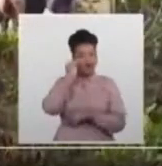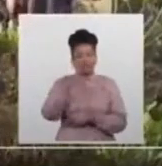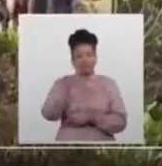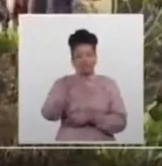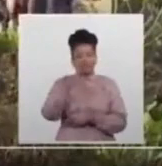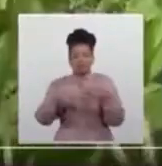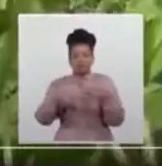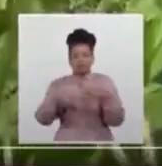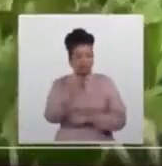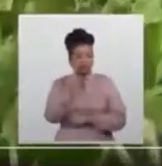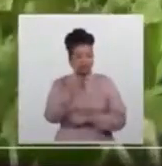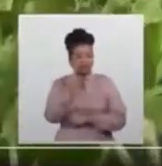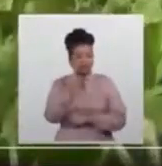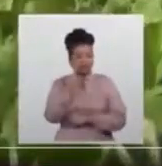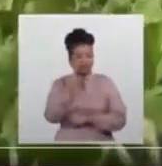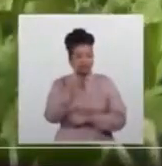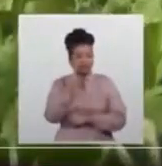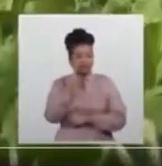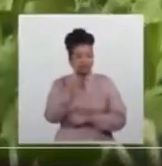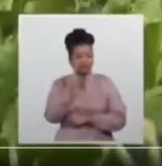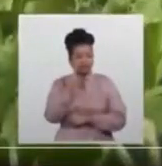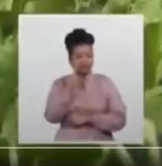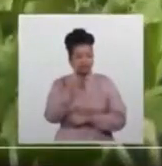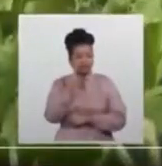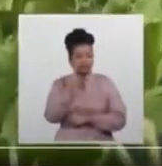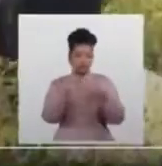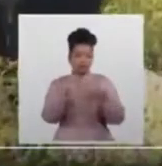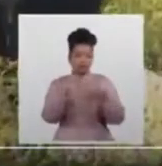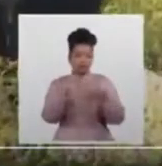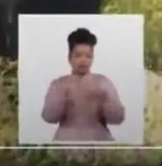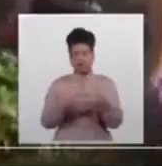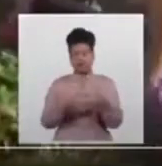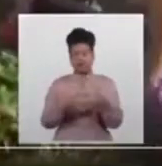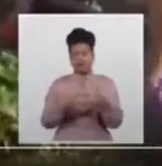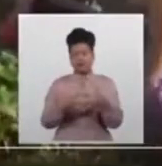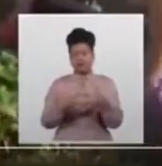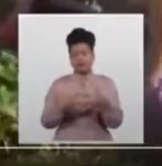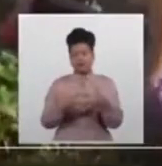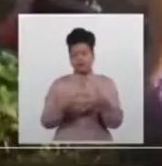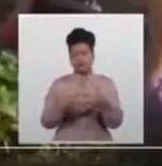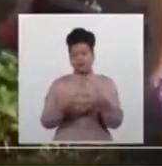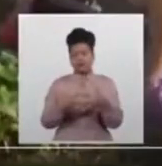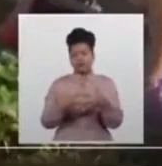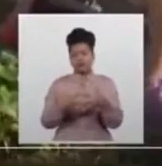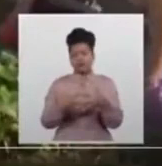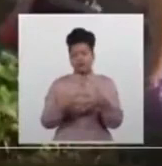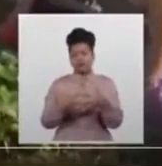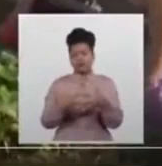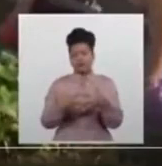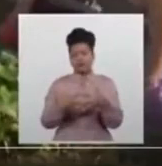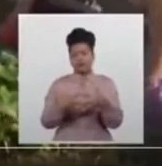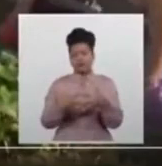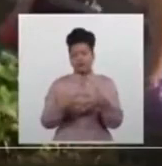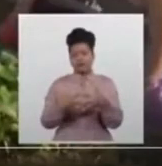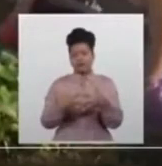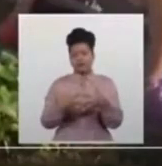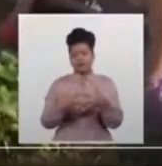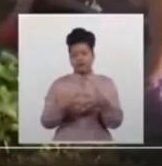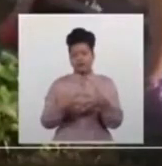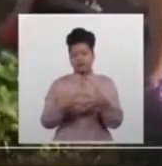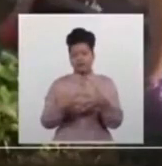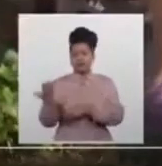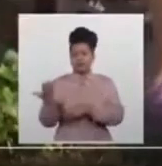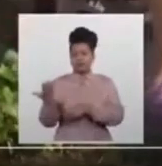Antes, ajá, para allá. ¿Esta es uno? Para allá, para allá. Ah, para acá, para acá. Ese, No tiene que ver.